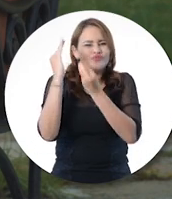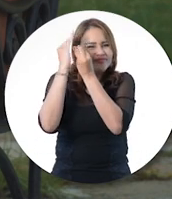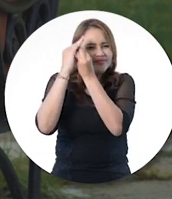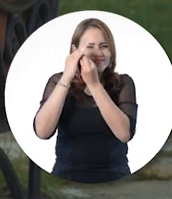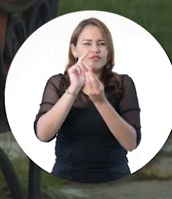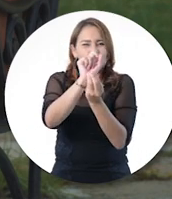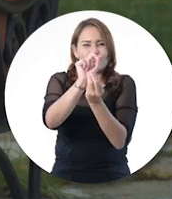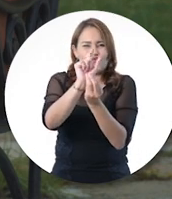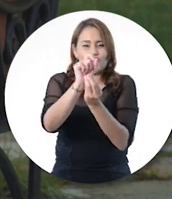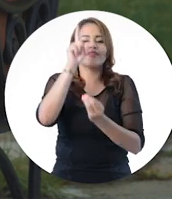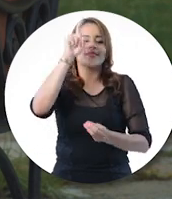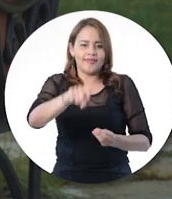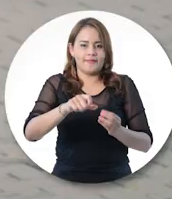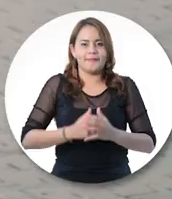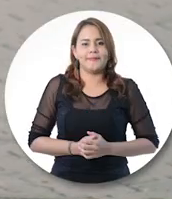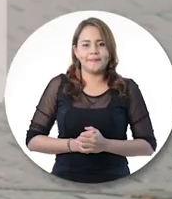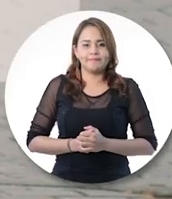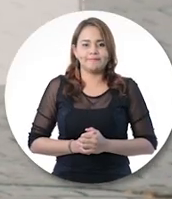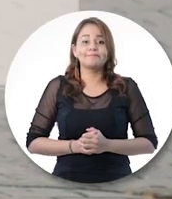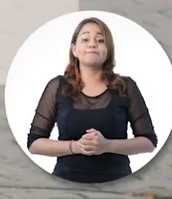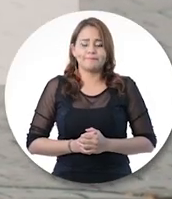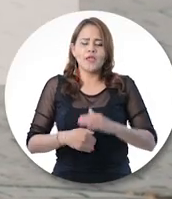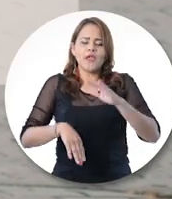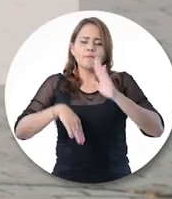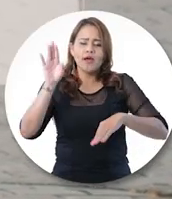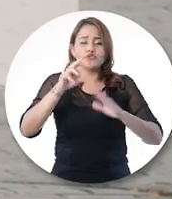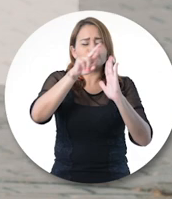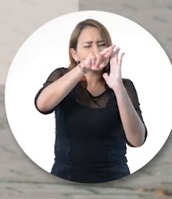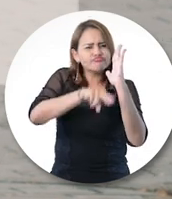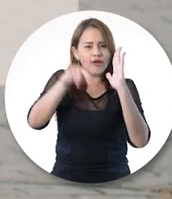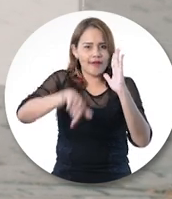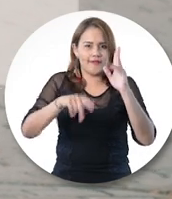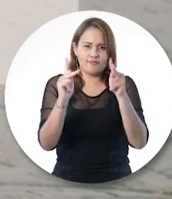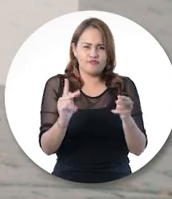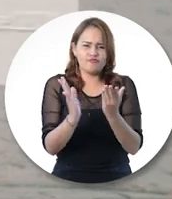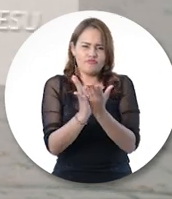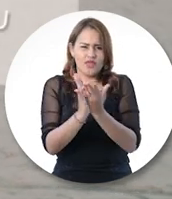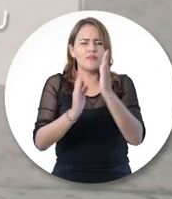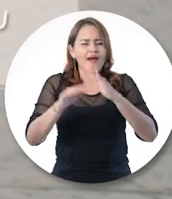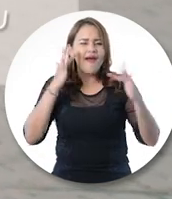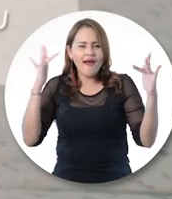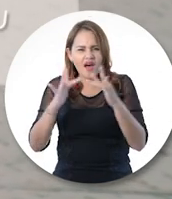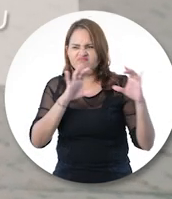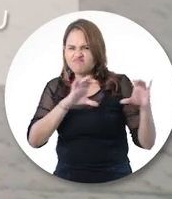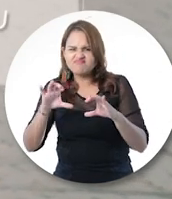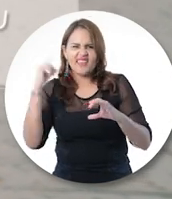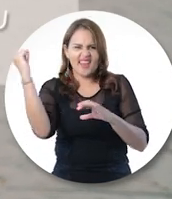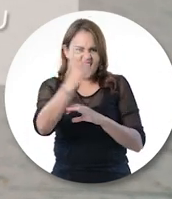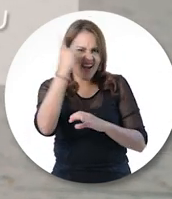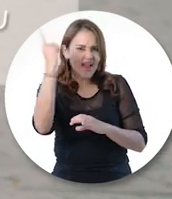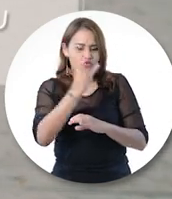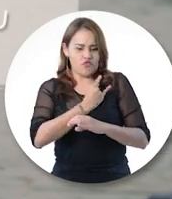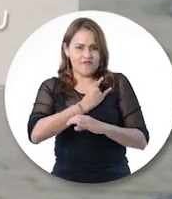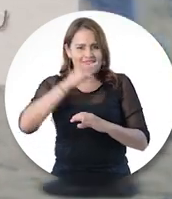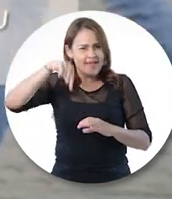de transparencia en la admisión de los aspirantes. El reglamento estudiantil se ha modificado teniendo en cuenta las dinámicas universitarias,